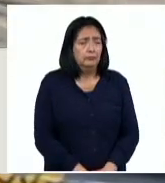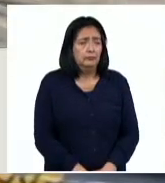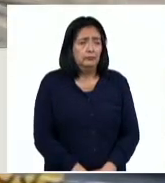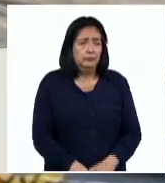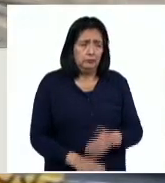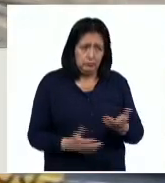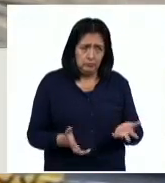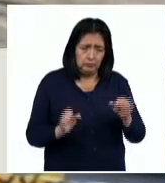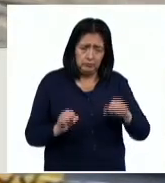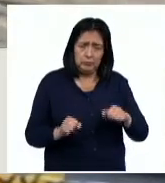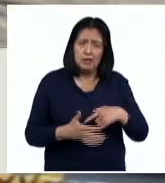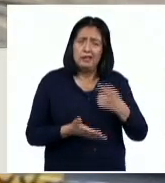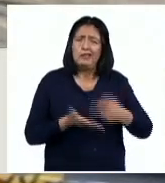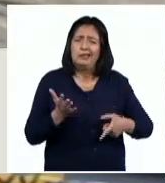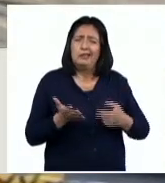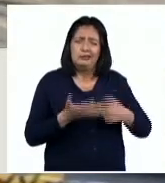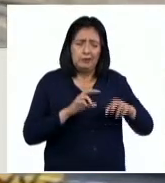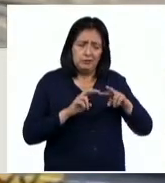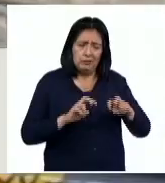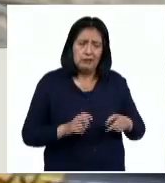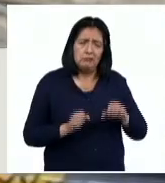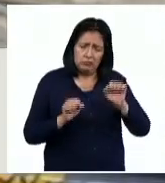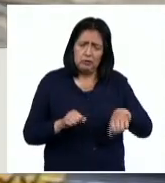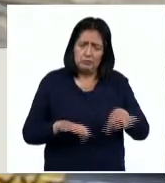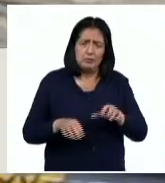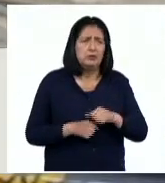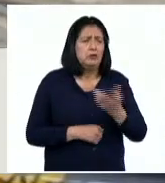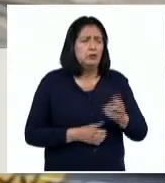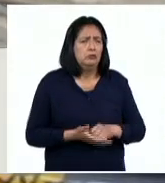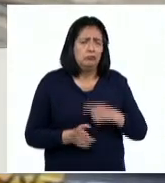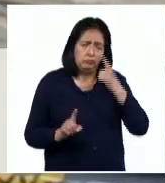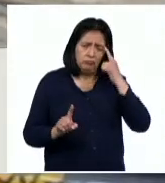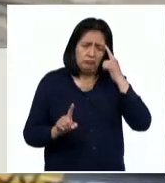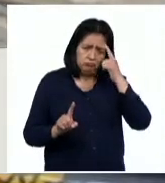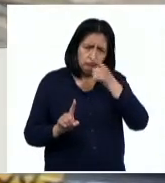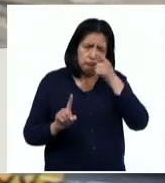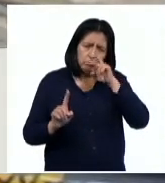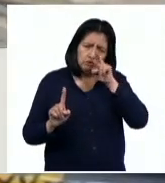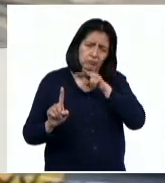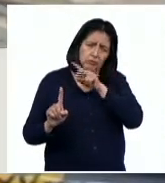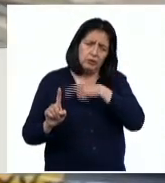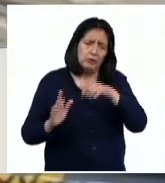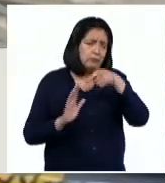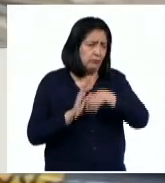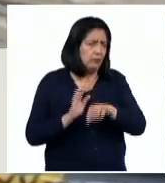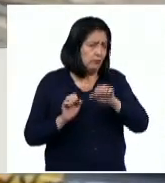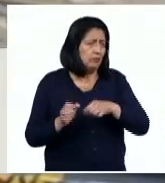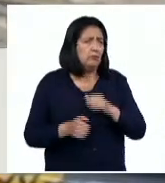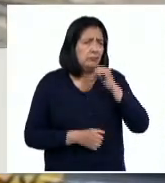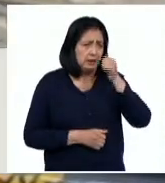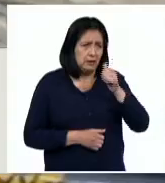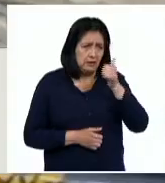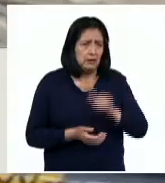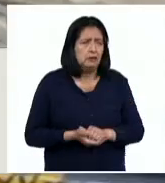Se merece hacer un balance. Lo haremos con objetividad y a profundidad el día de